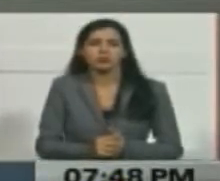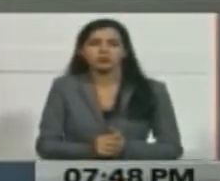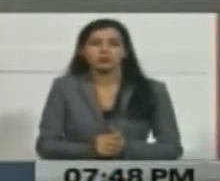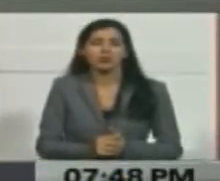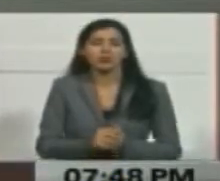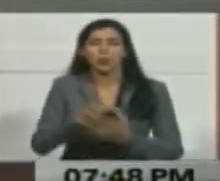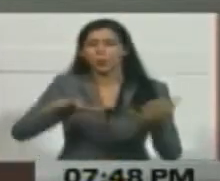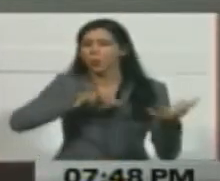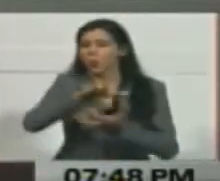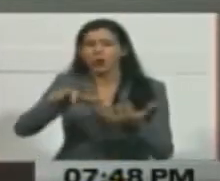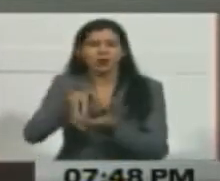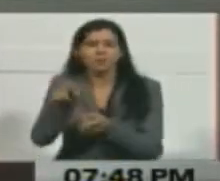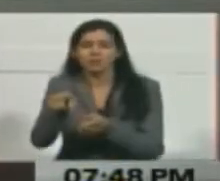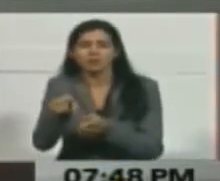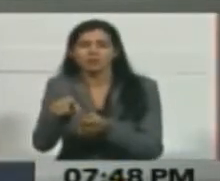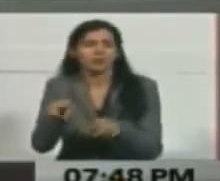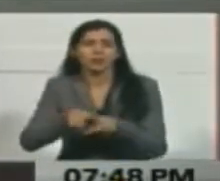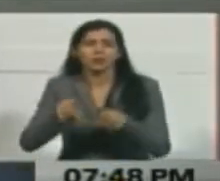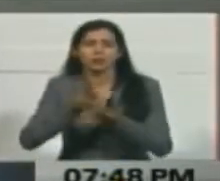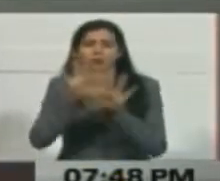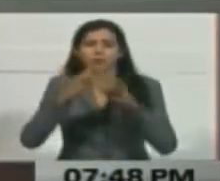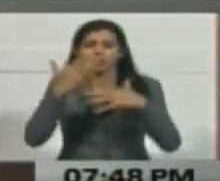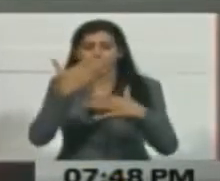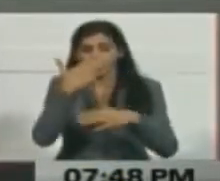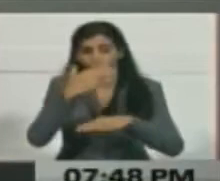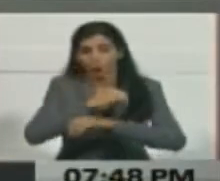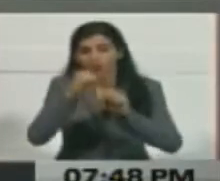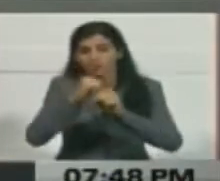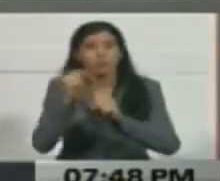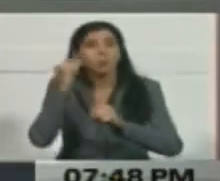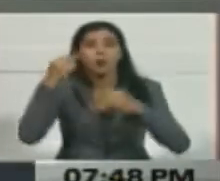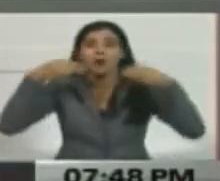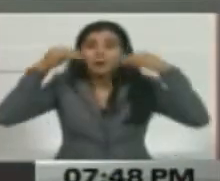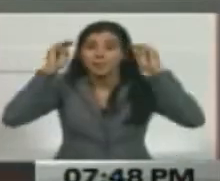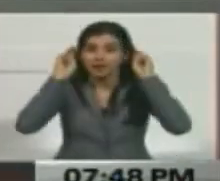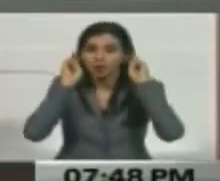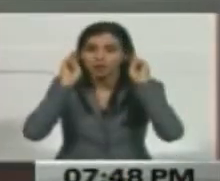las mal llamadas guarimbas, que no son otra cosa que actos terroristas, estoy hablando de María Corina Machado,